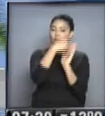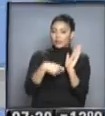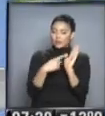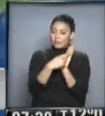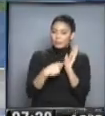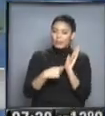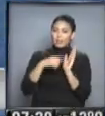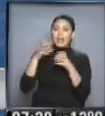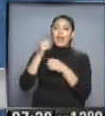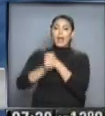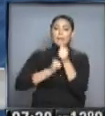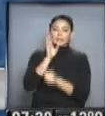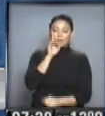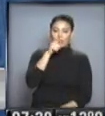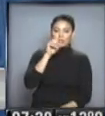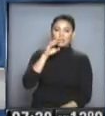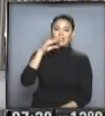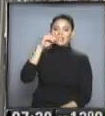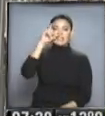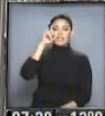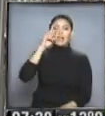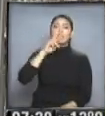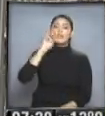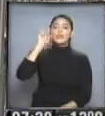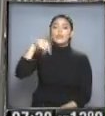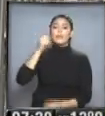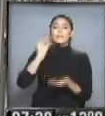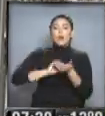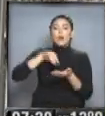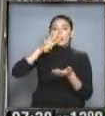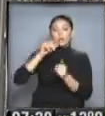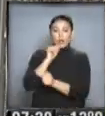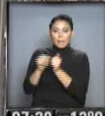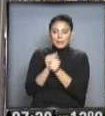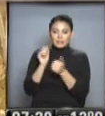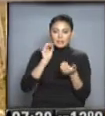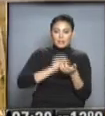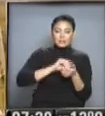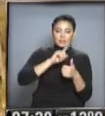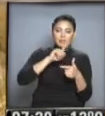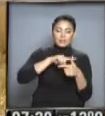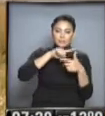la estadounidense Chevron y otras 4 empresas, Exxon,